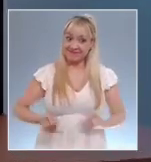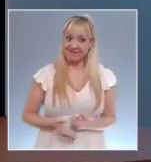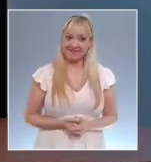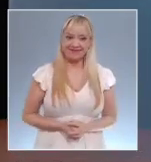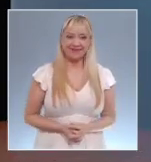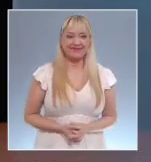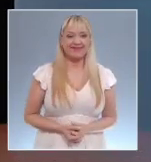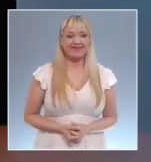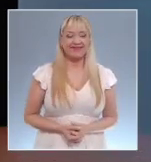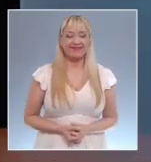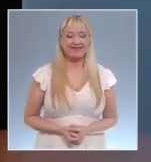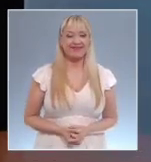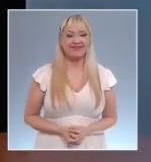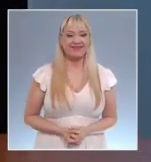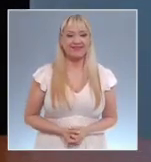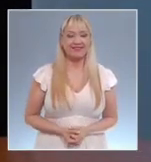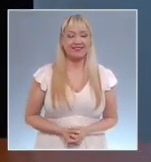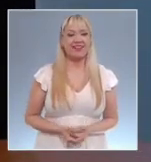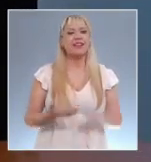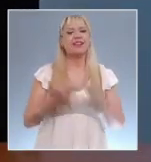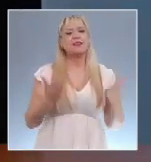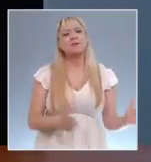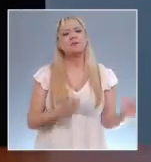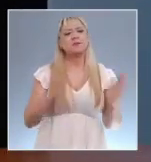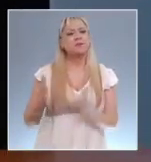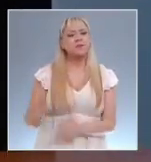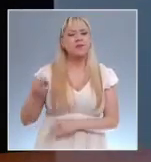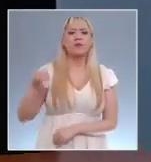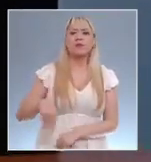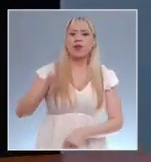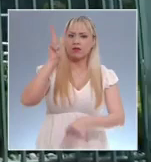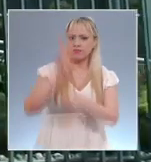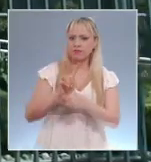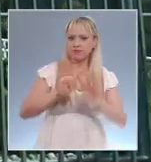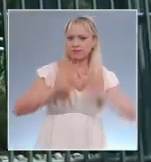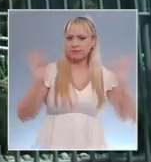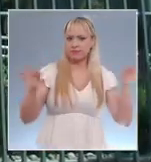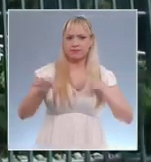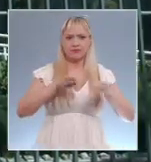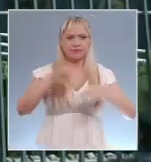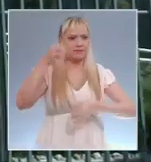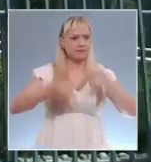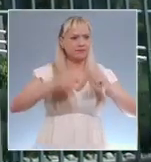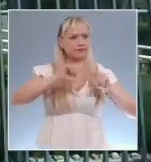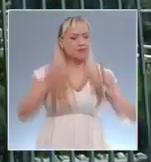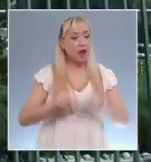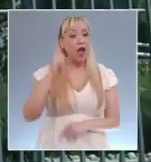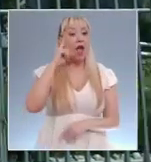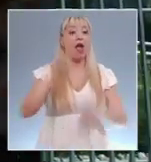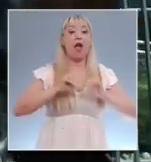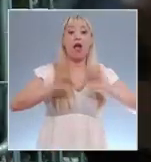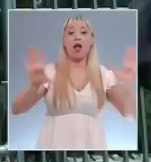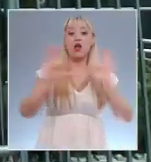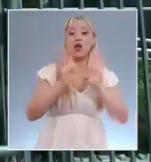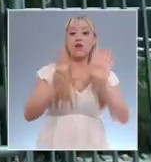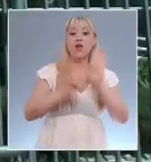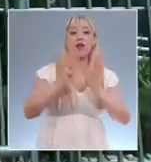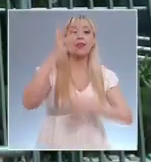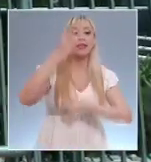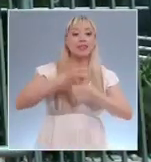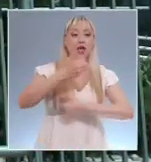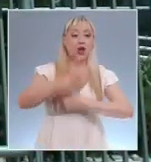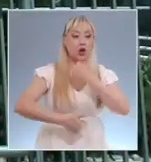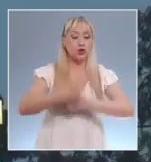En más información, el Consejo de la Judicatura Federal lanzó la convocatoria del tercer concurso para la selección de 15 peritas y